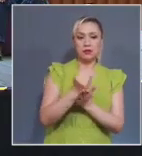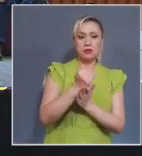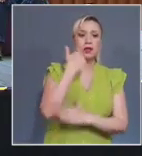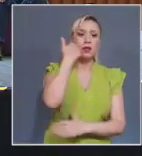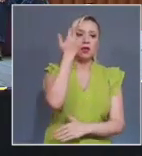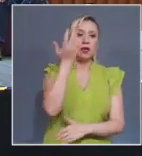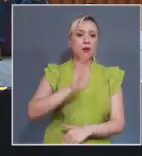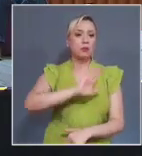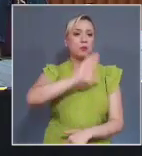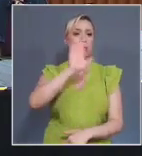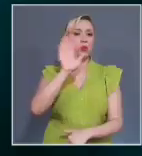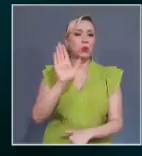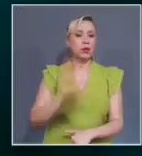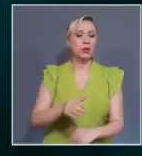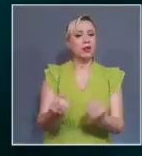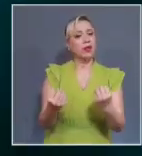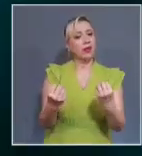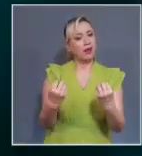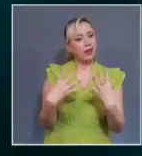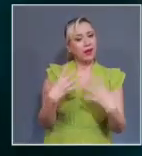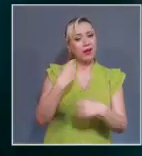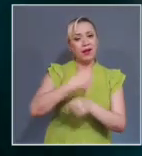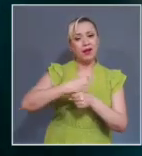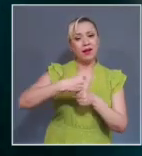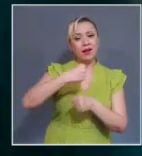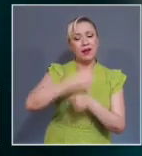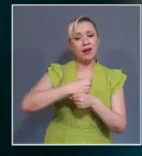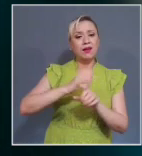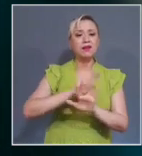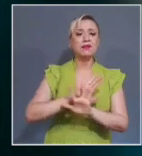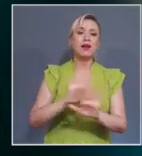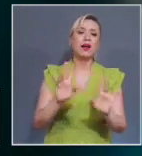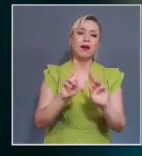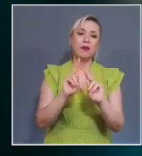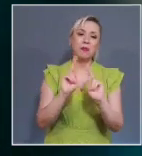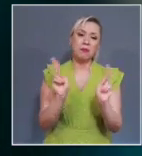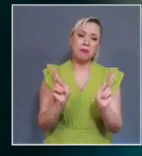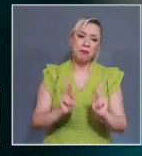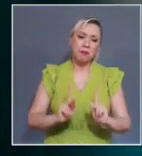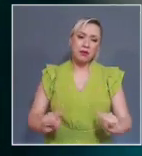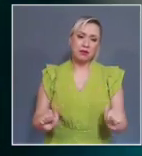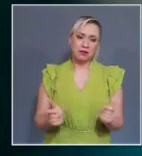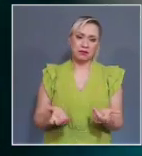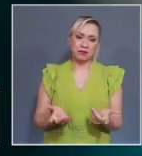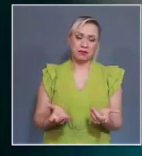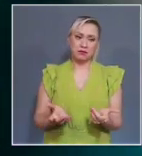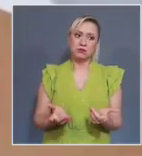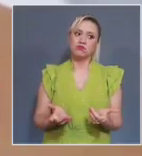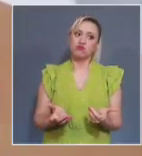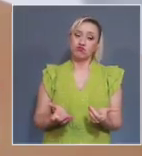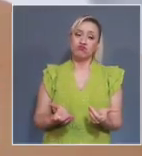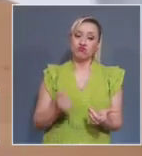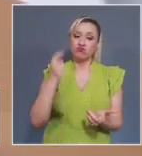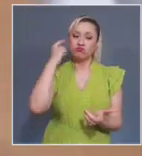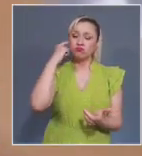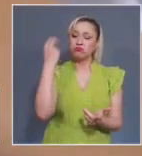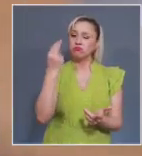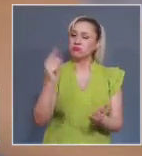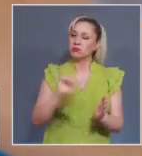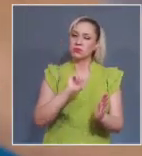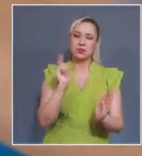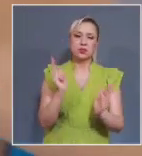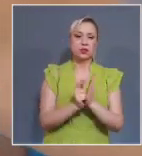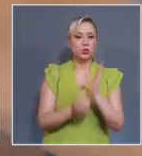integrantes de organizaciones civiles señalaron que presentarán una iniciativa a favor de la legalización de la eutanasia, pues según una